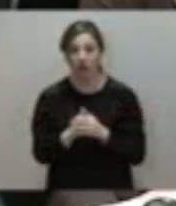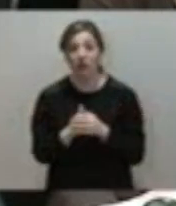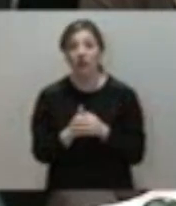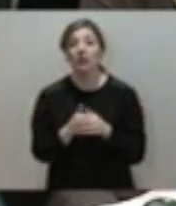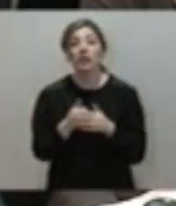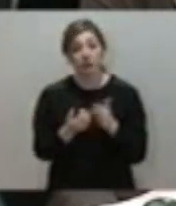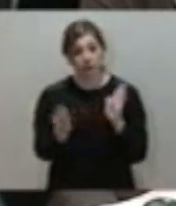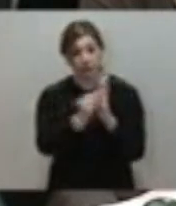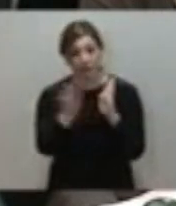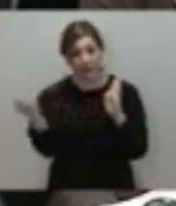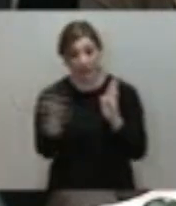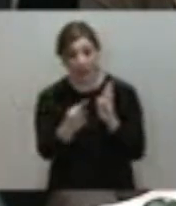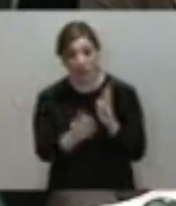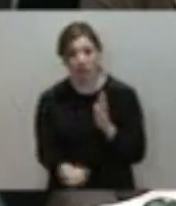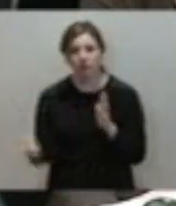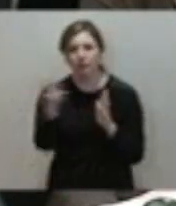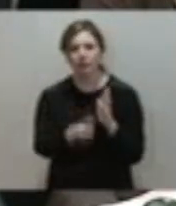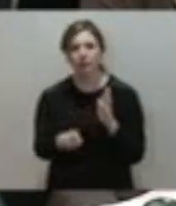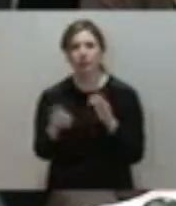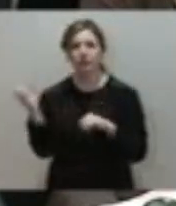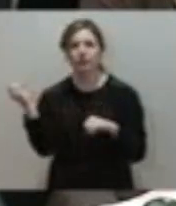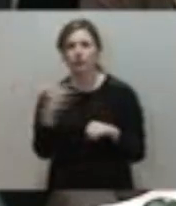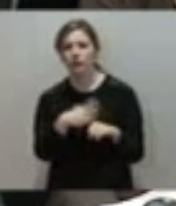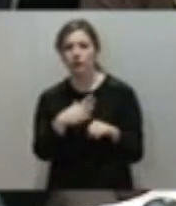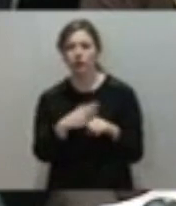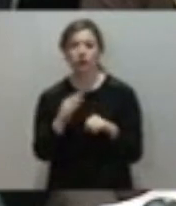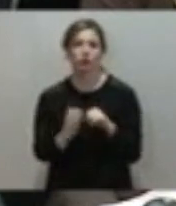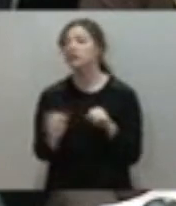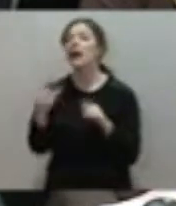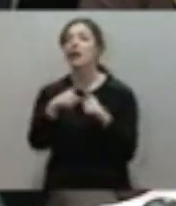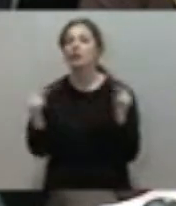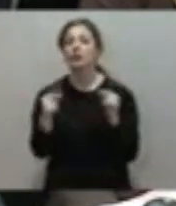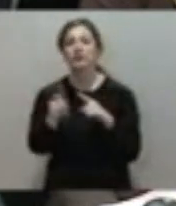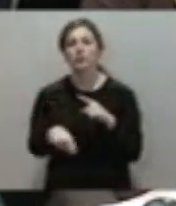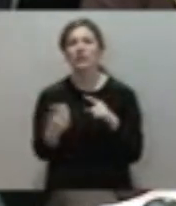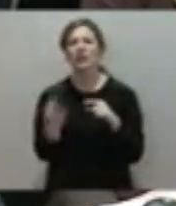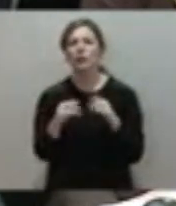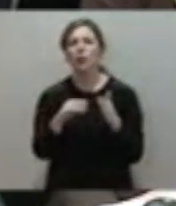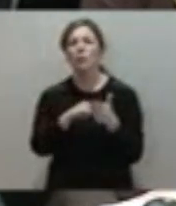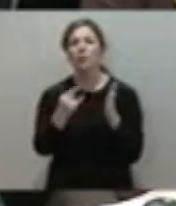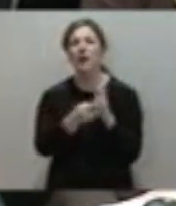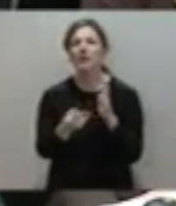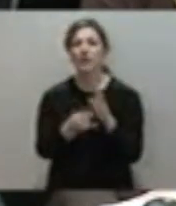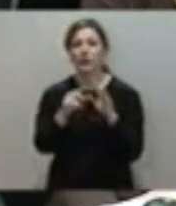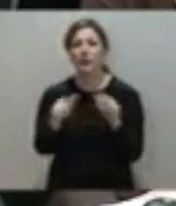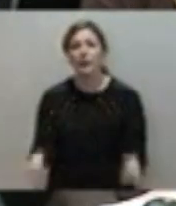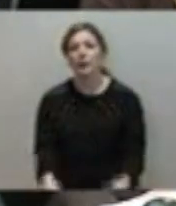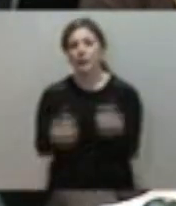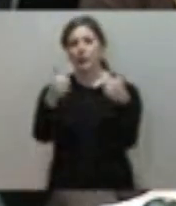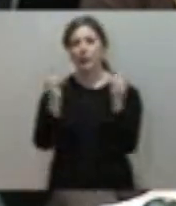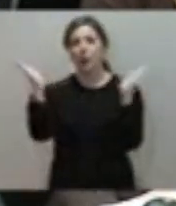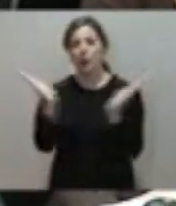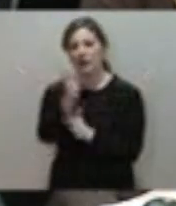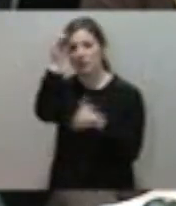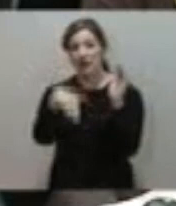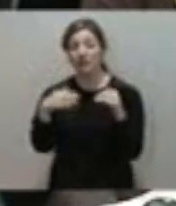que sí que va a estar es la recuperación de los fondos estructurales de Asturias, 200 millones a dudas por el Partido Popular, lo que va a estar es un plan de reconversión en las cuencas mineras, de creación de trabajo para